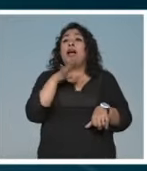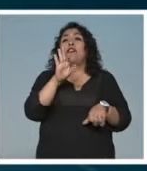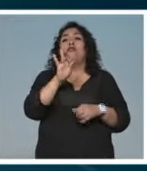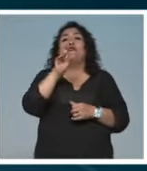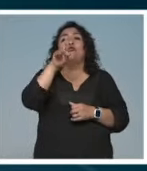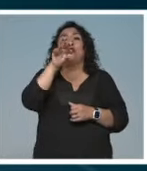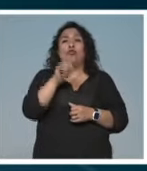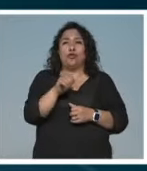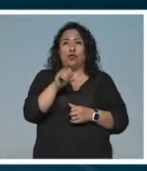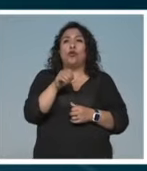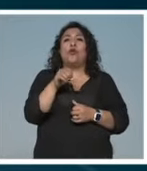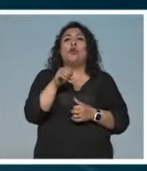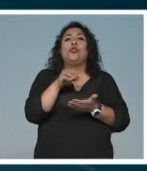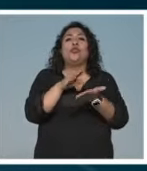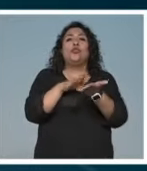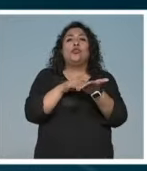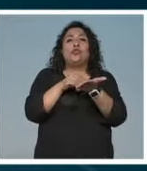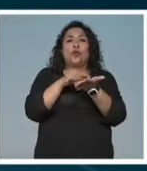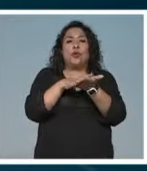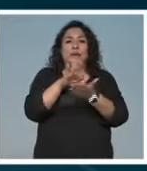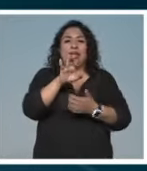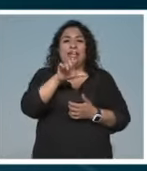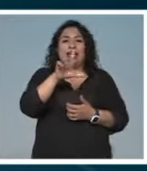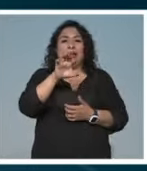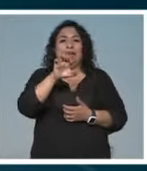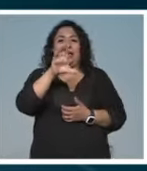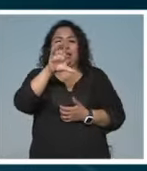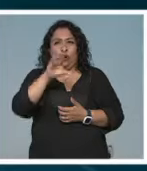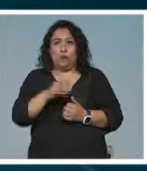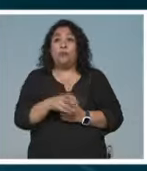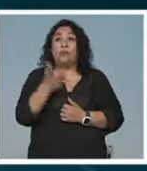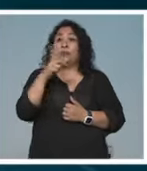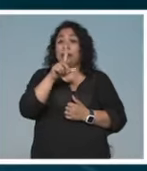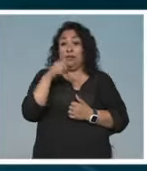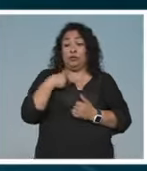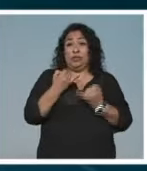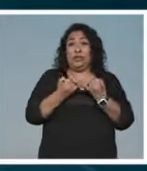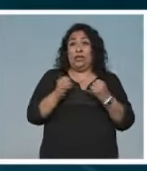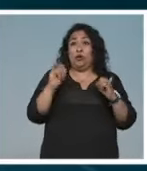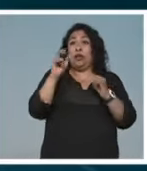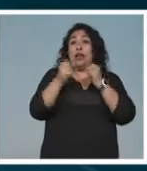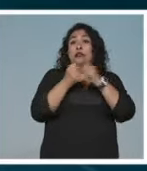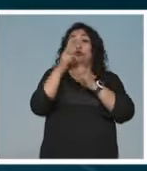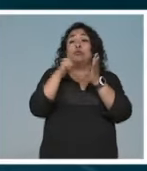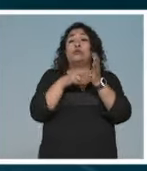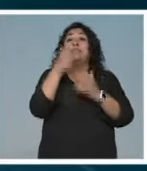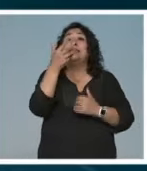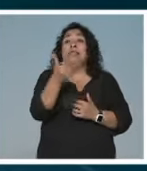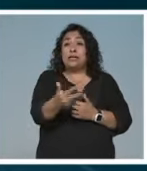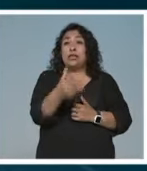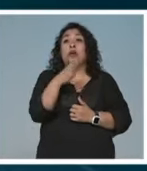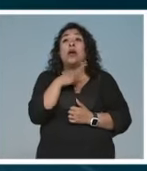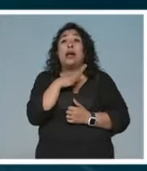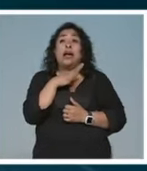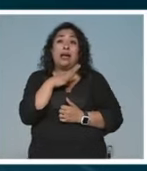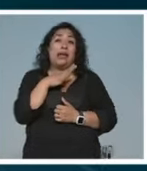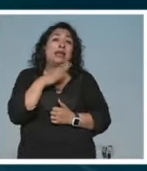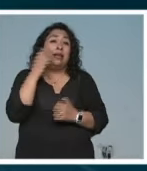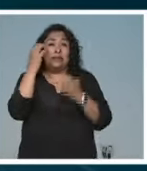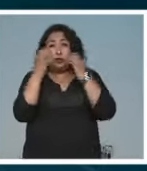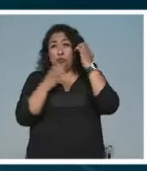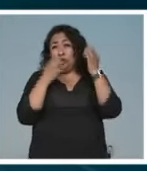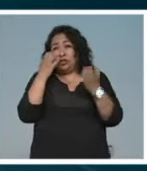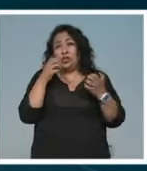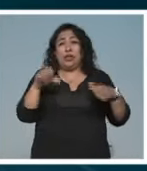fondo documental El Eco. Después, desde su reinauguración en 2005, pues ha tenido